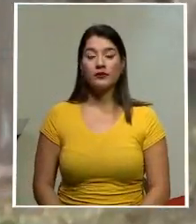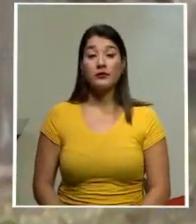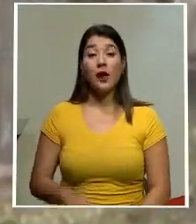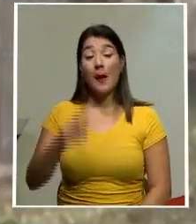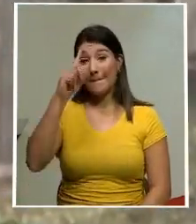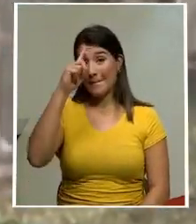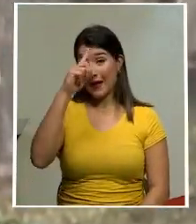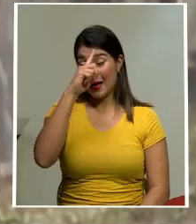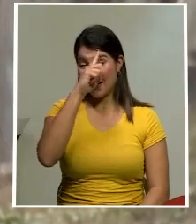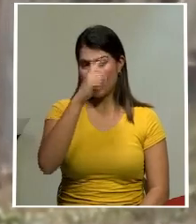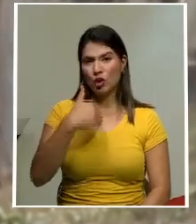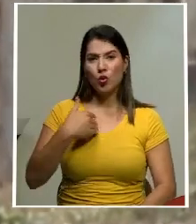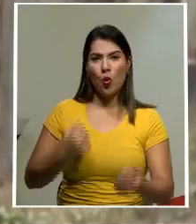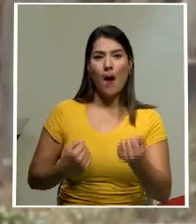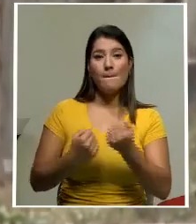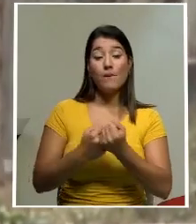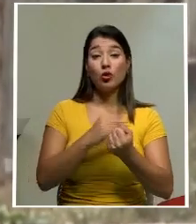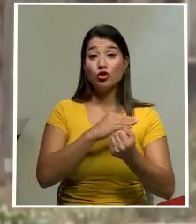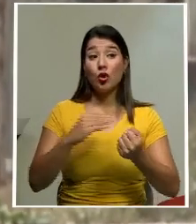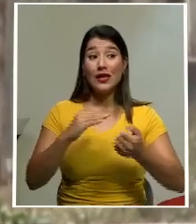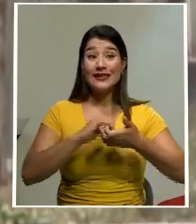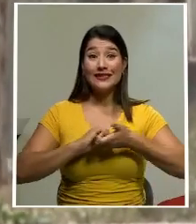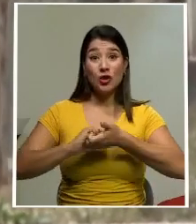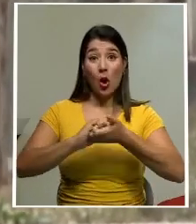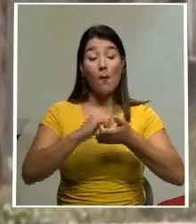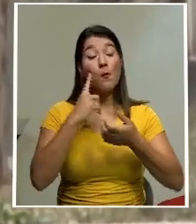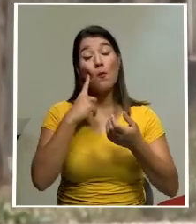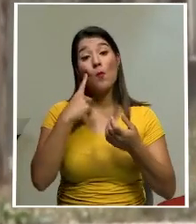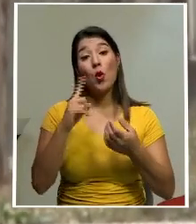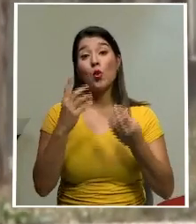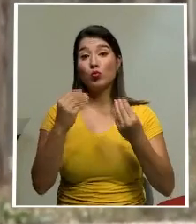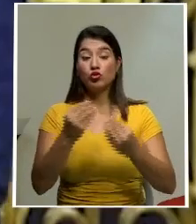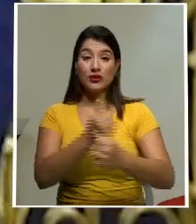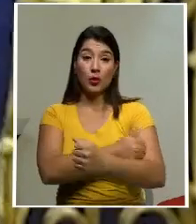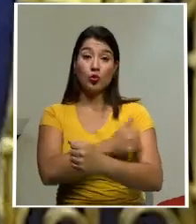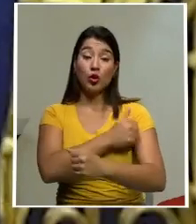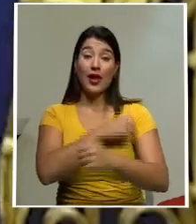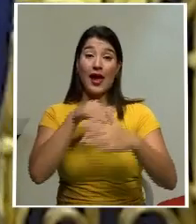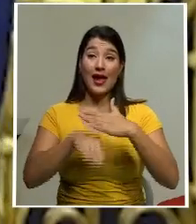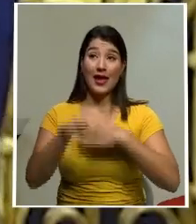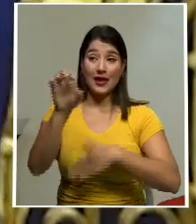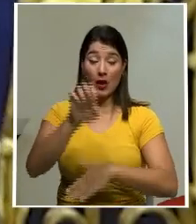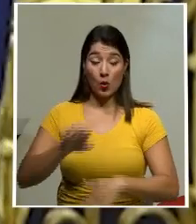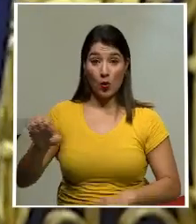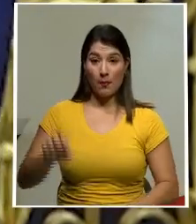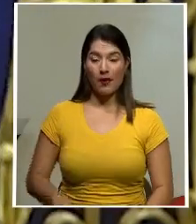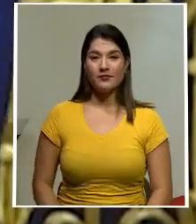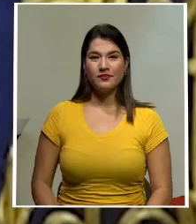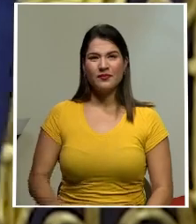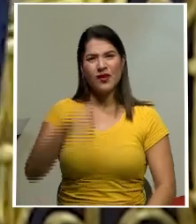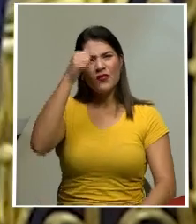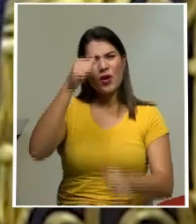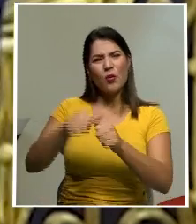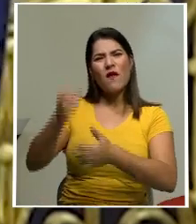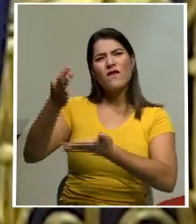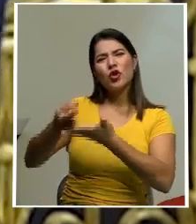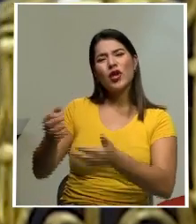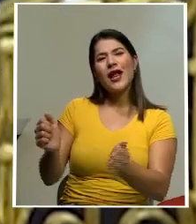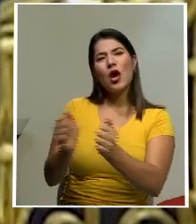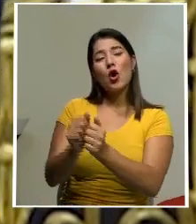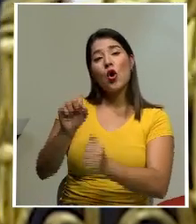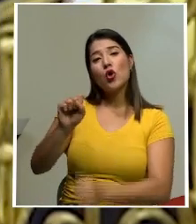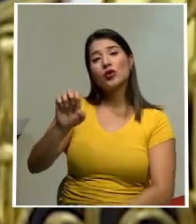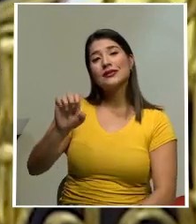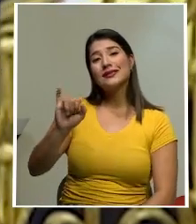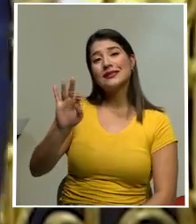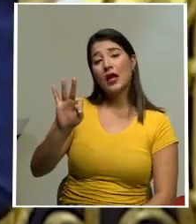Madrid ha recibido el apoyo y solidaridad de altas autoridades europeas. Recordando que la frontera con Ceuta no es solamente una frontera